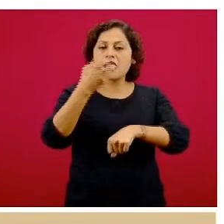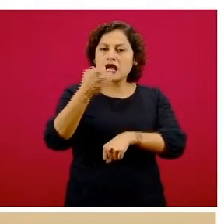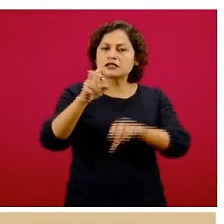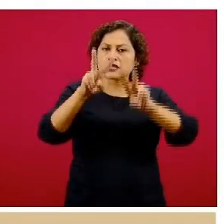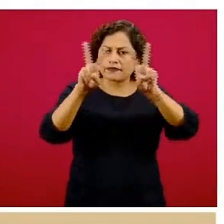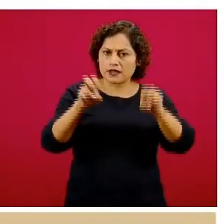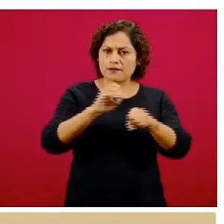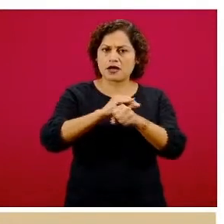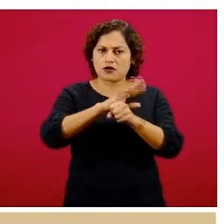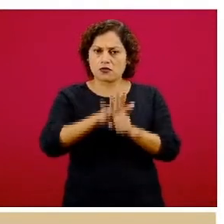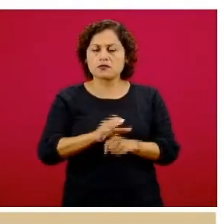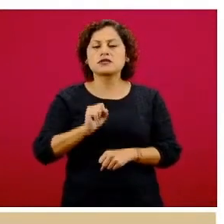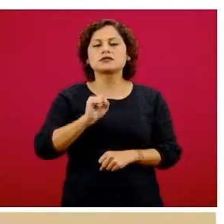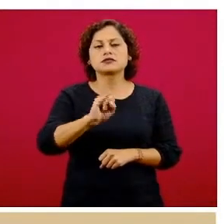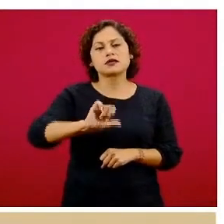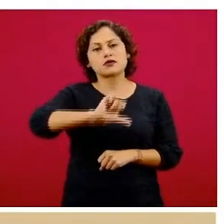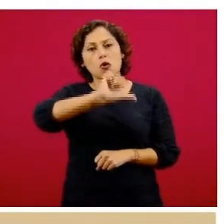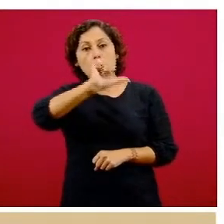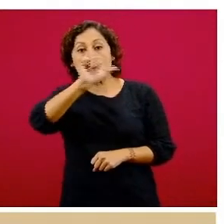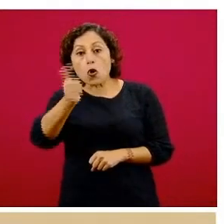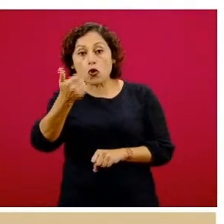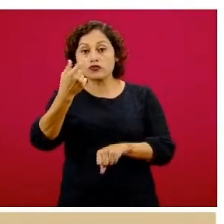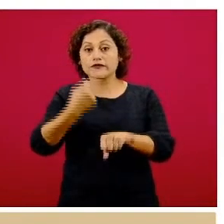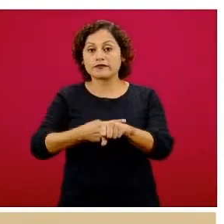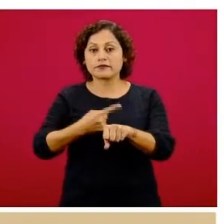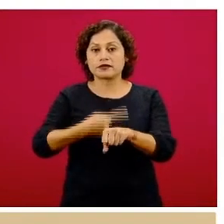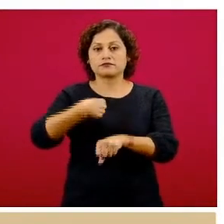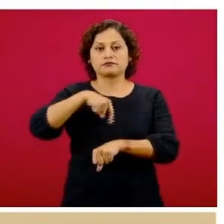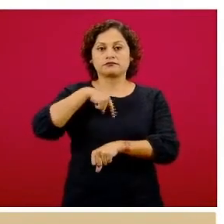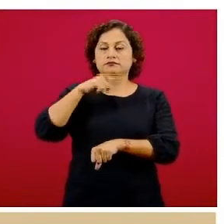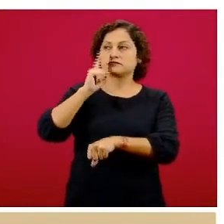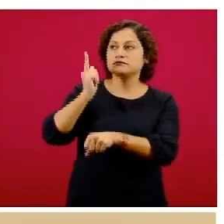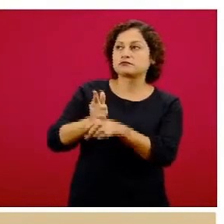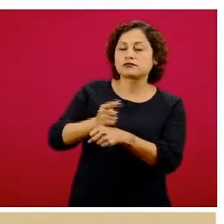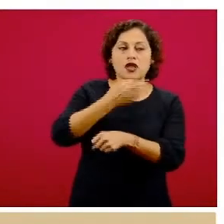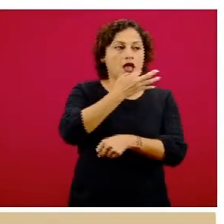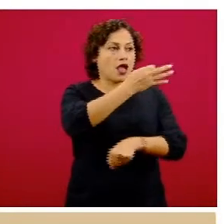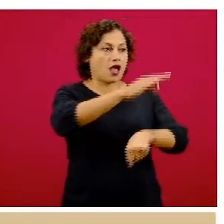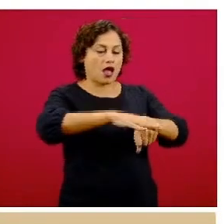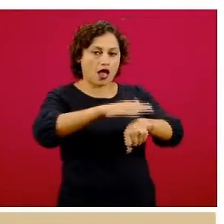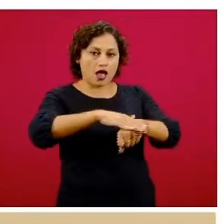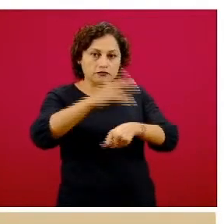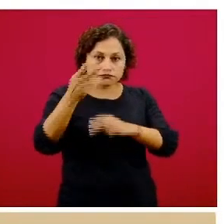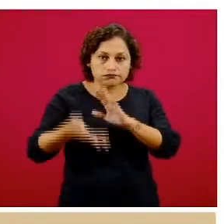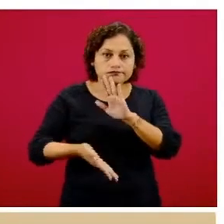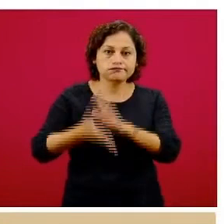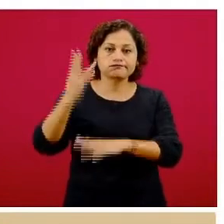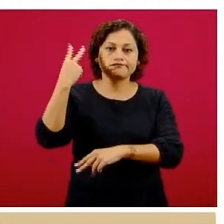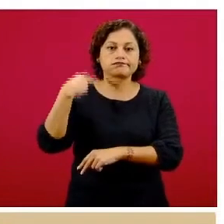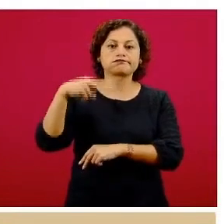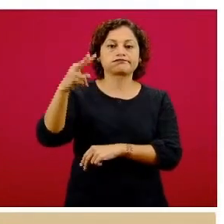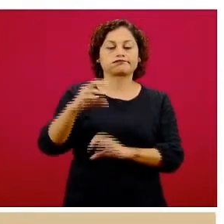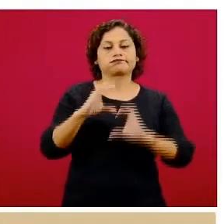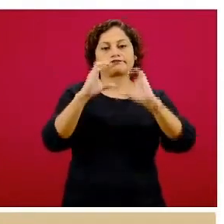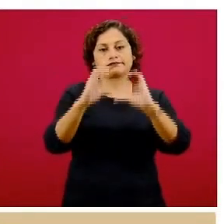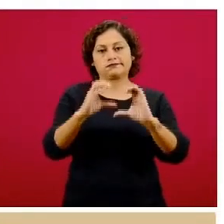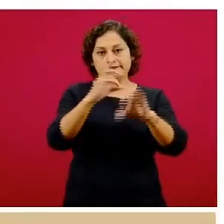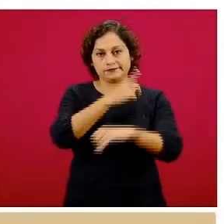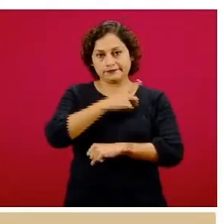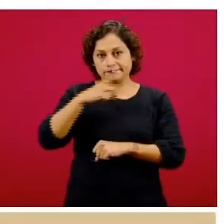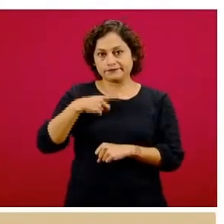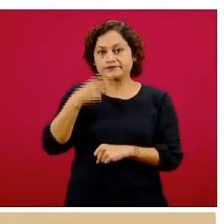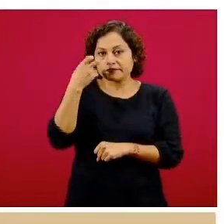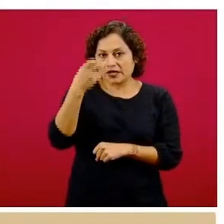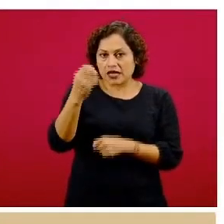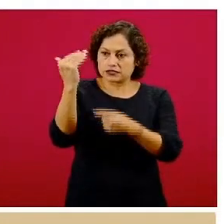caso de que nosotros detectemos algún otro riesgo a la salud de la población que amerite emitir este tipo de avisos, ustedes los encontrarán